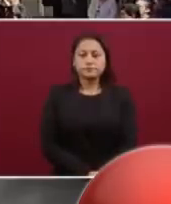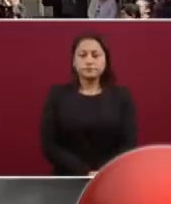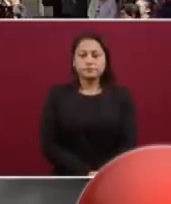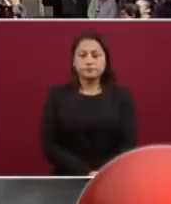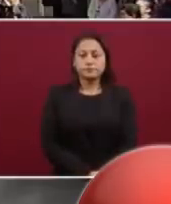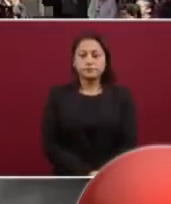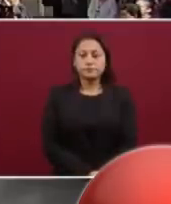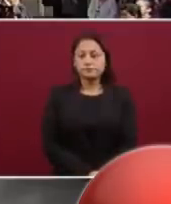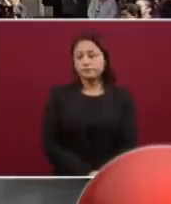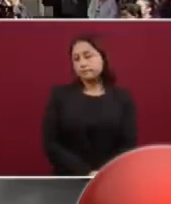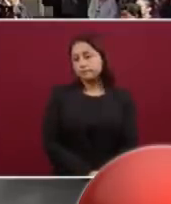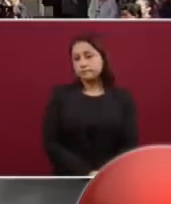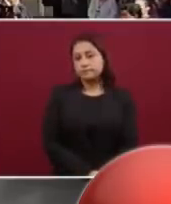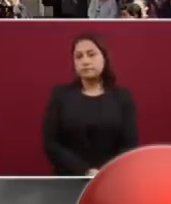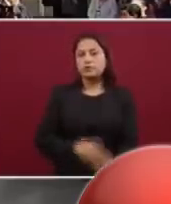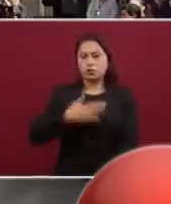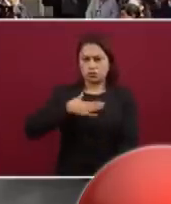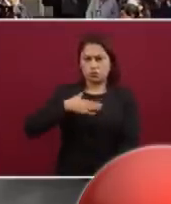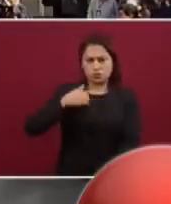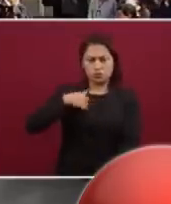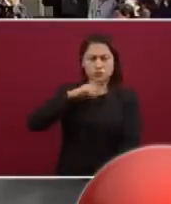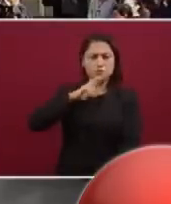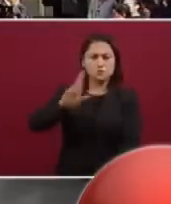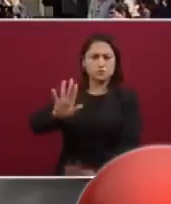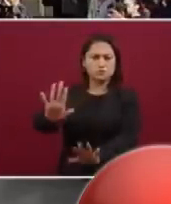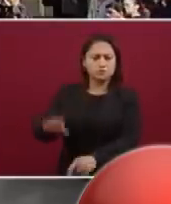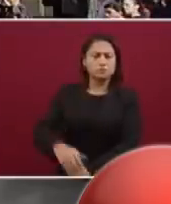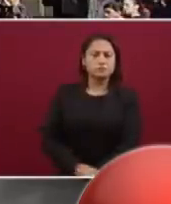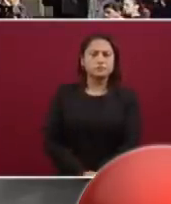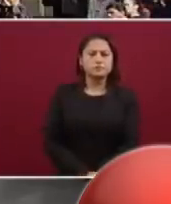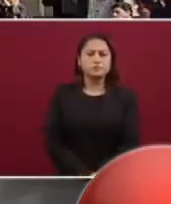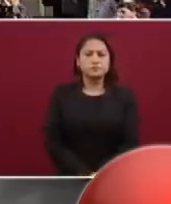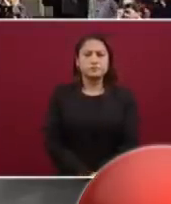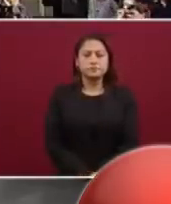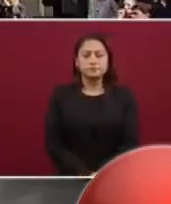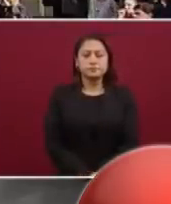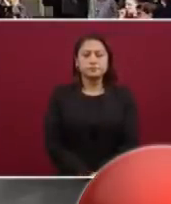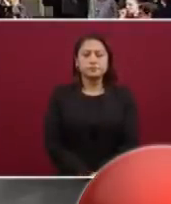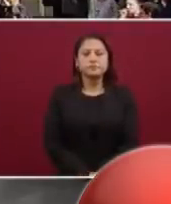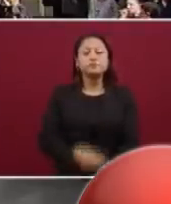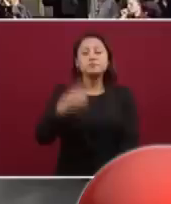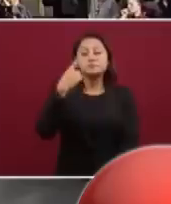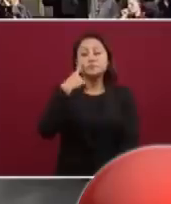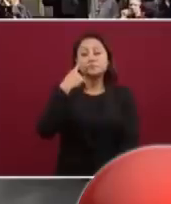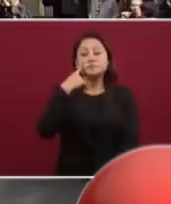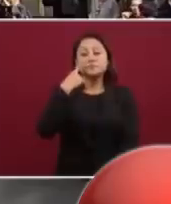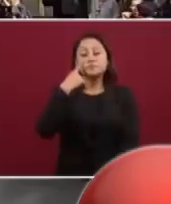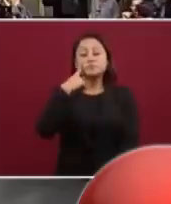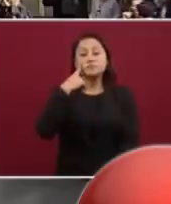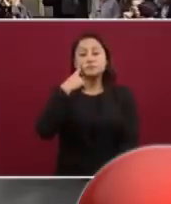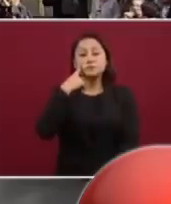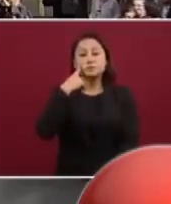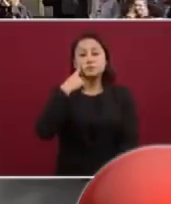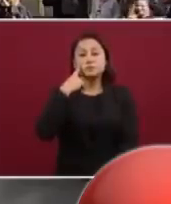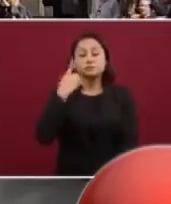yo les contesto yo te contesto mire este nosotros nos sentimos muy